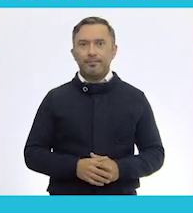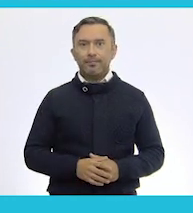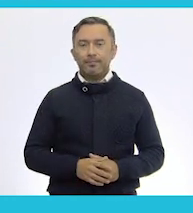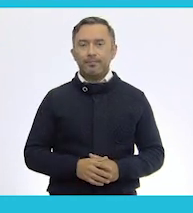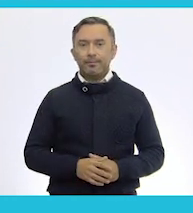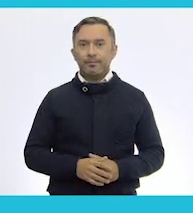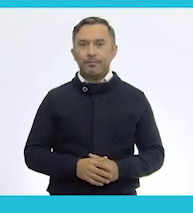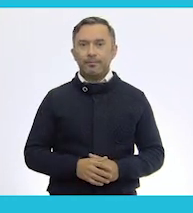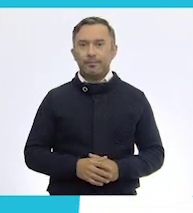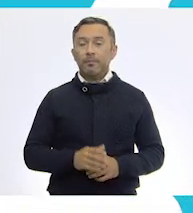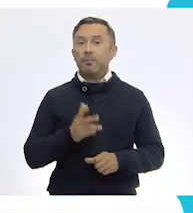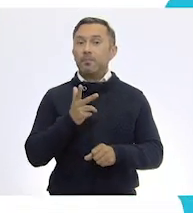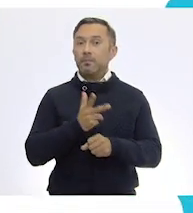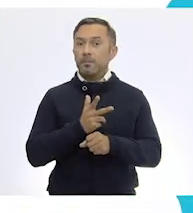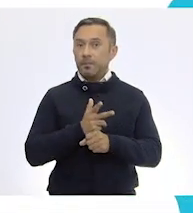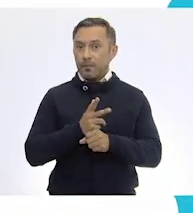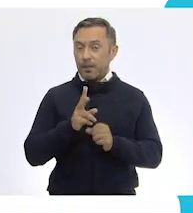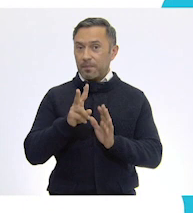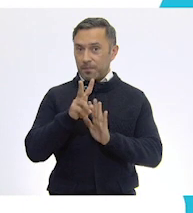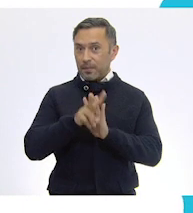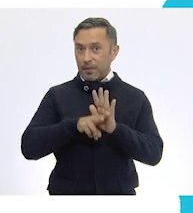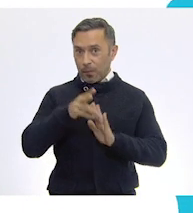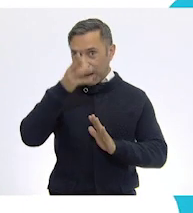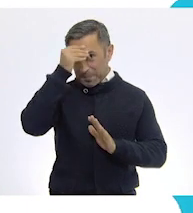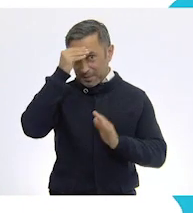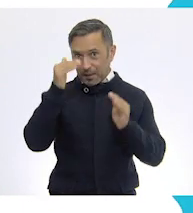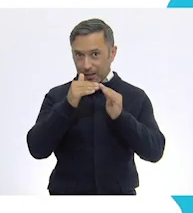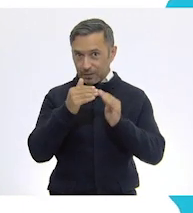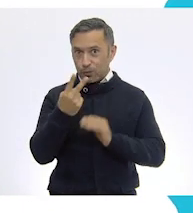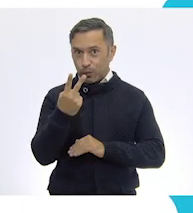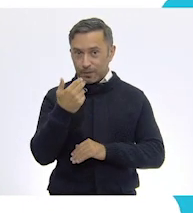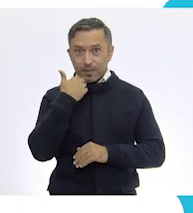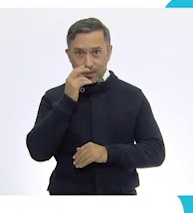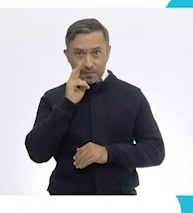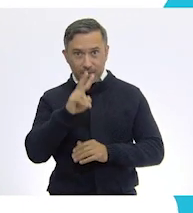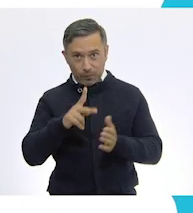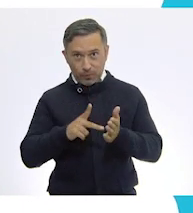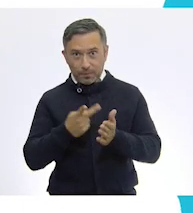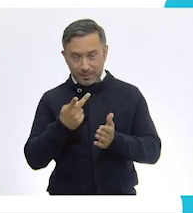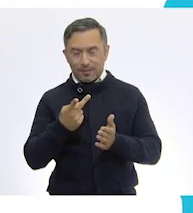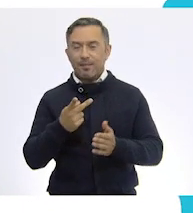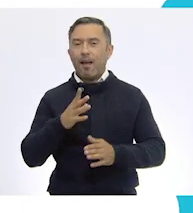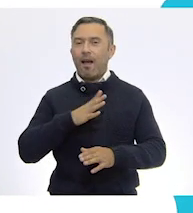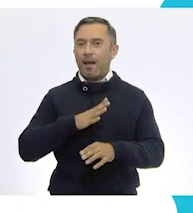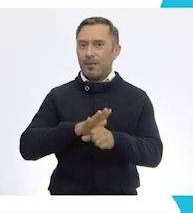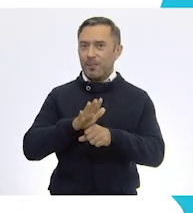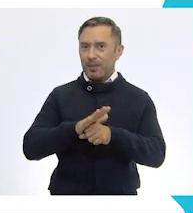Si quieres volver a ver los programas de Aprende en Casa 2, los puedes encontrar en la